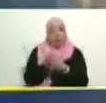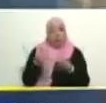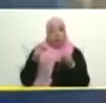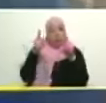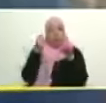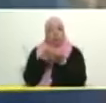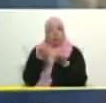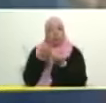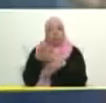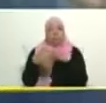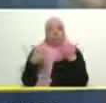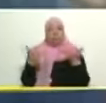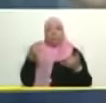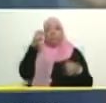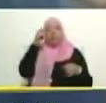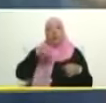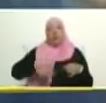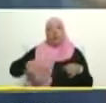Comisaria,